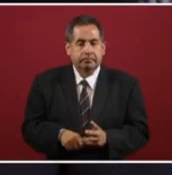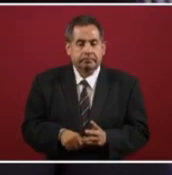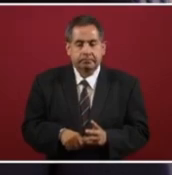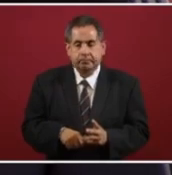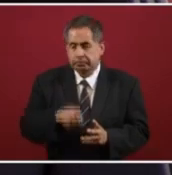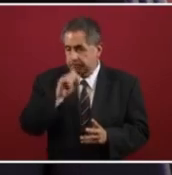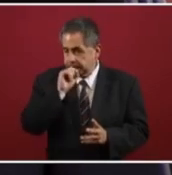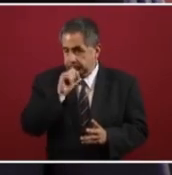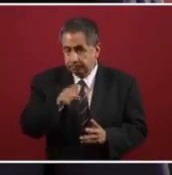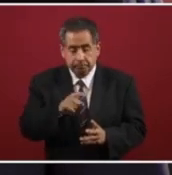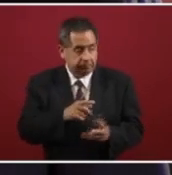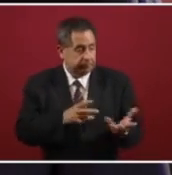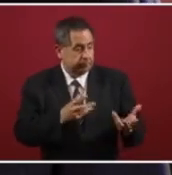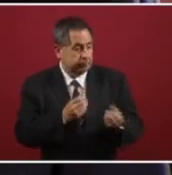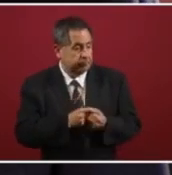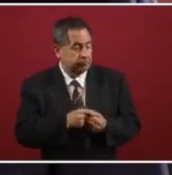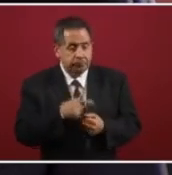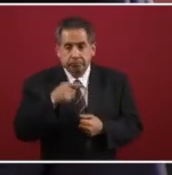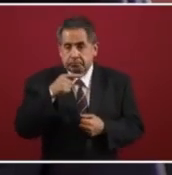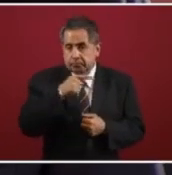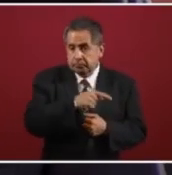también me estoy reuniendo con